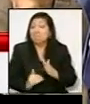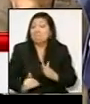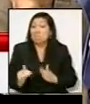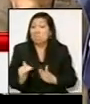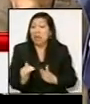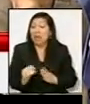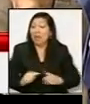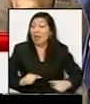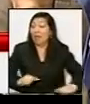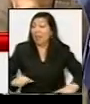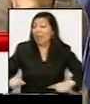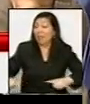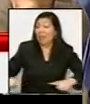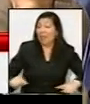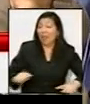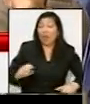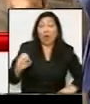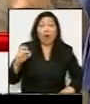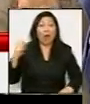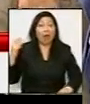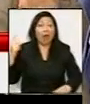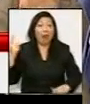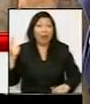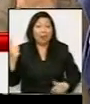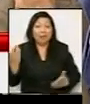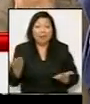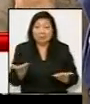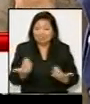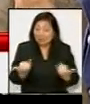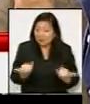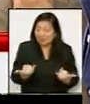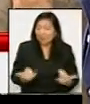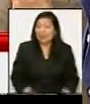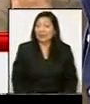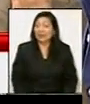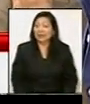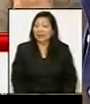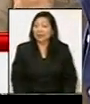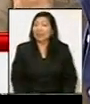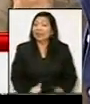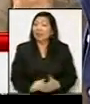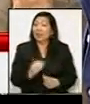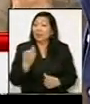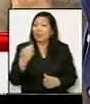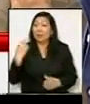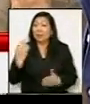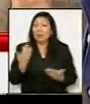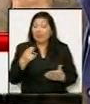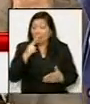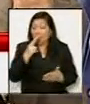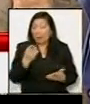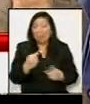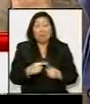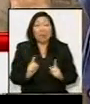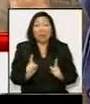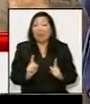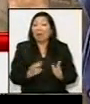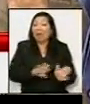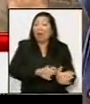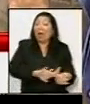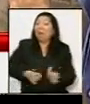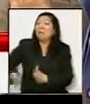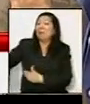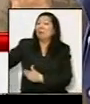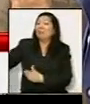los casos son dirigentes o líderes de sus partidos a que deberían estar en este foro que es el foro de la política de perú pero no pero están marginados